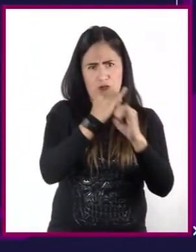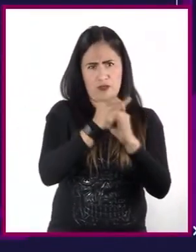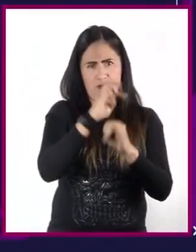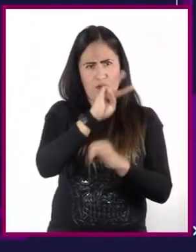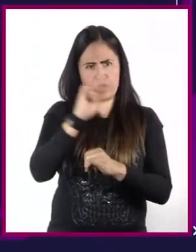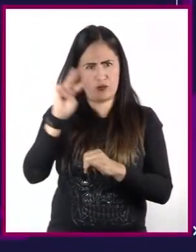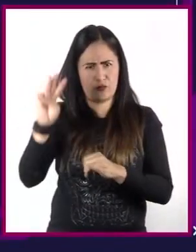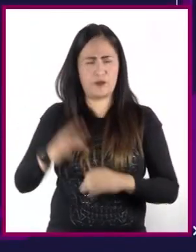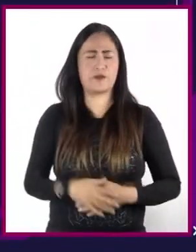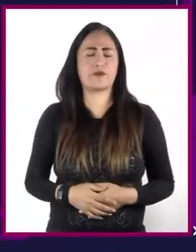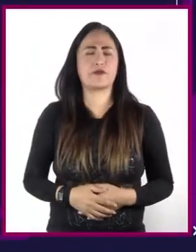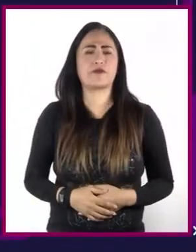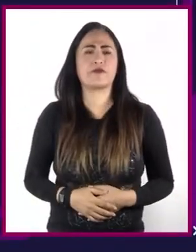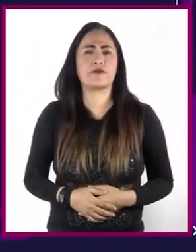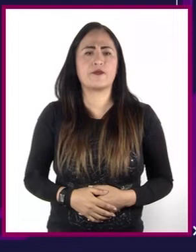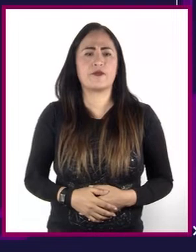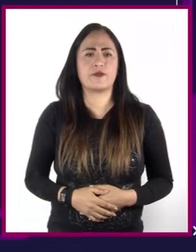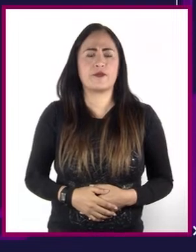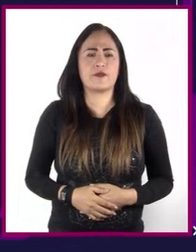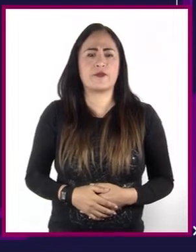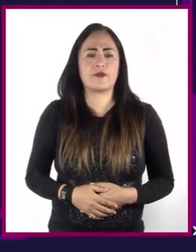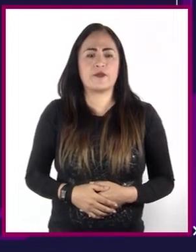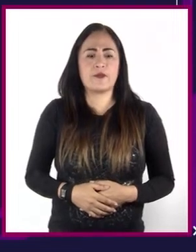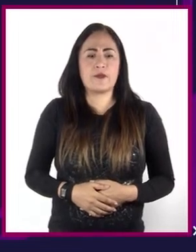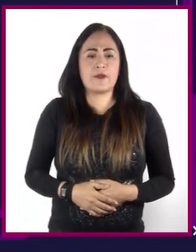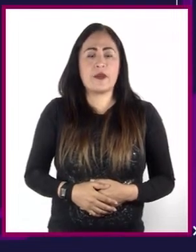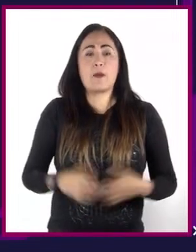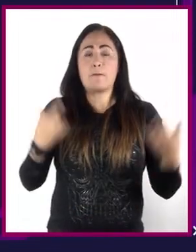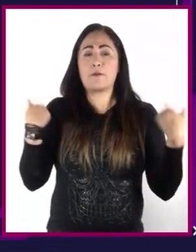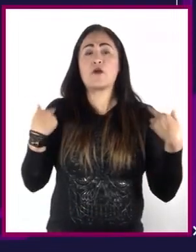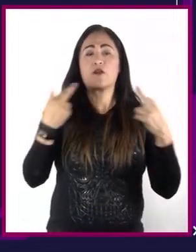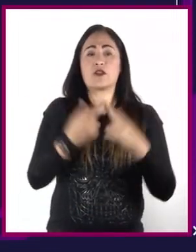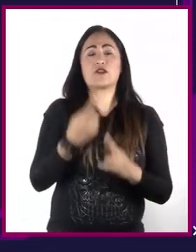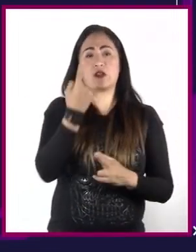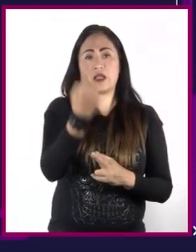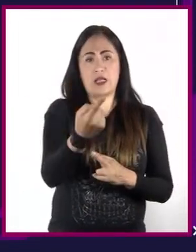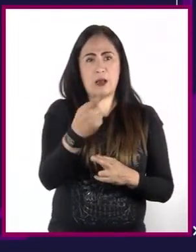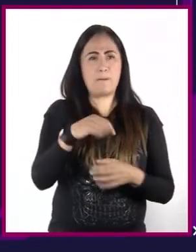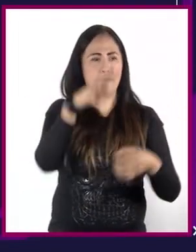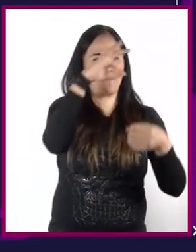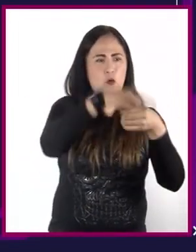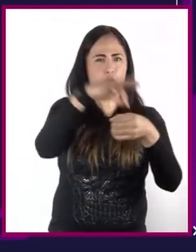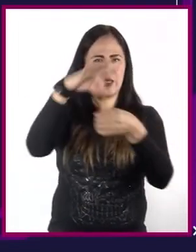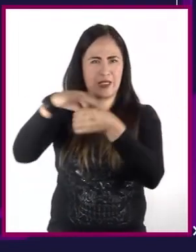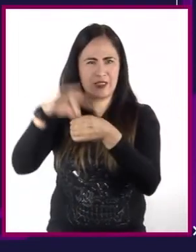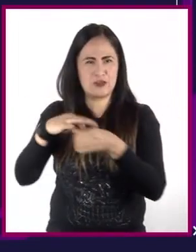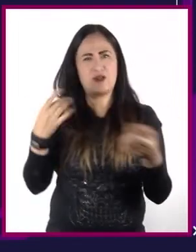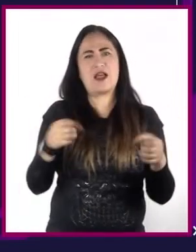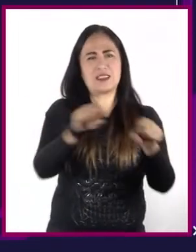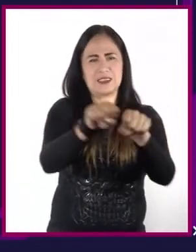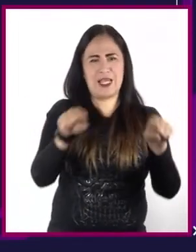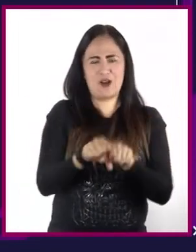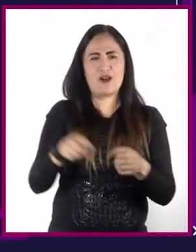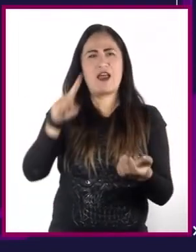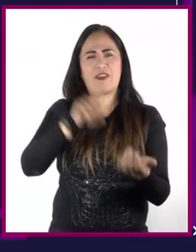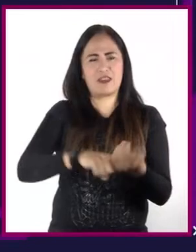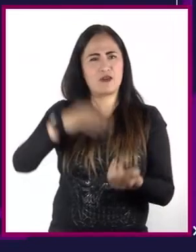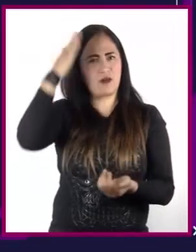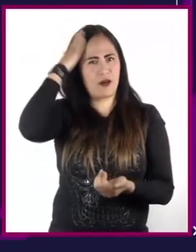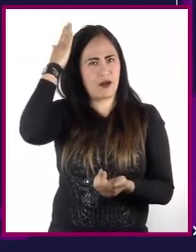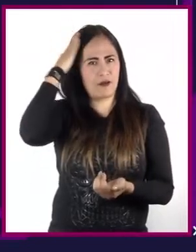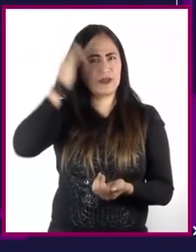Un profesor recopiló los siguientes datos respecto a una votación para elegir al jefe de grupo que él